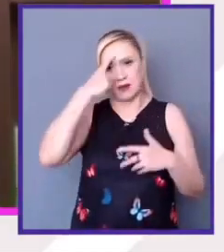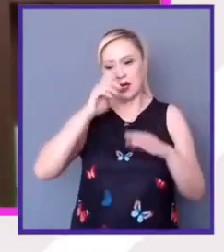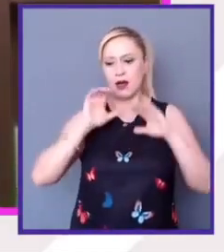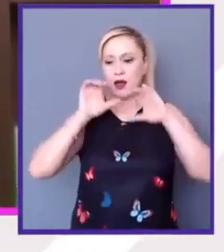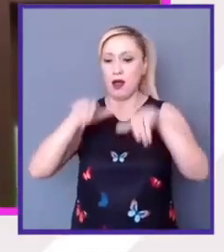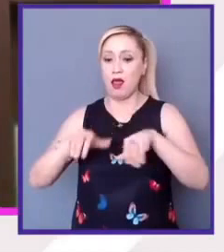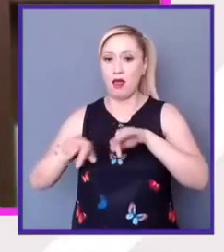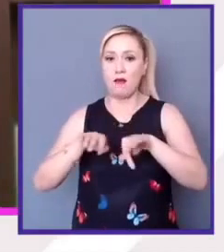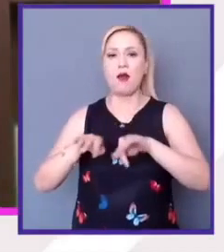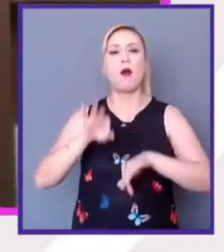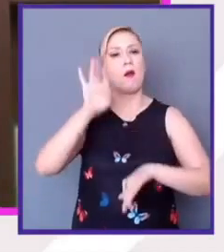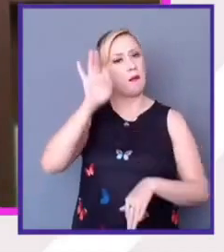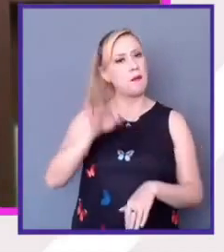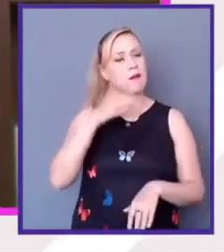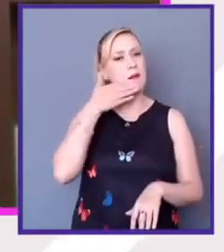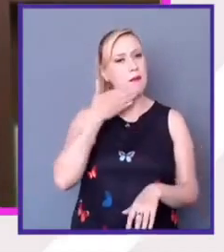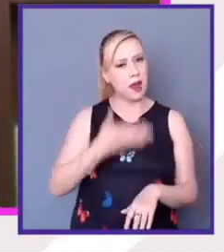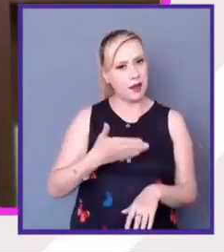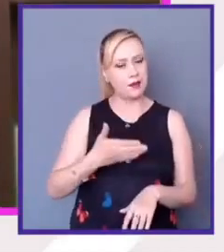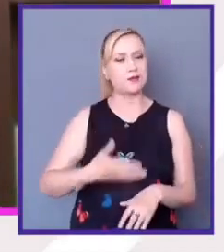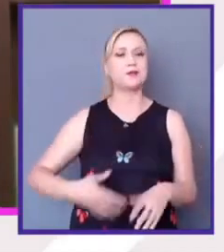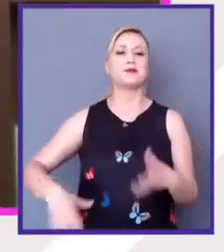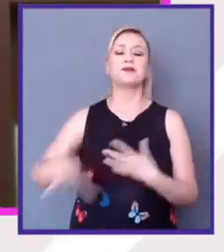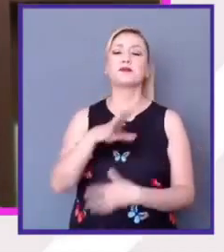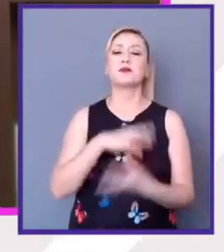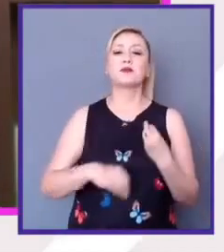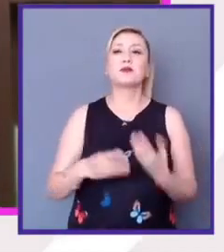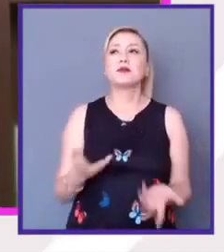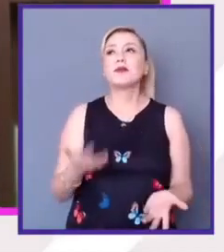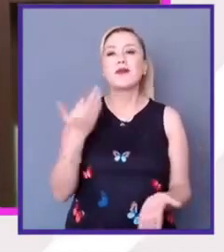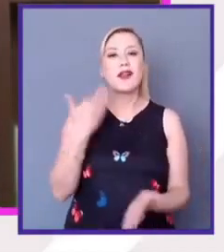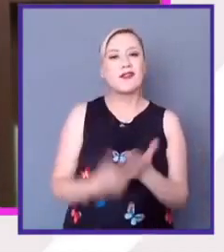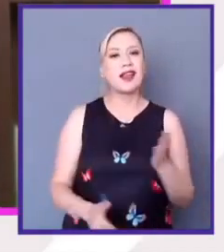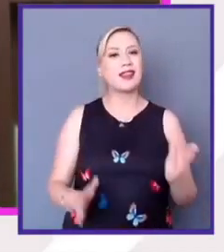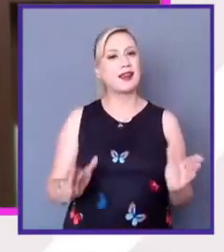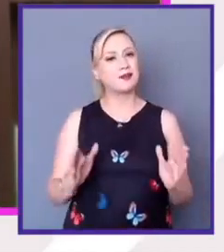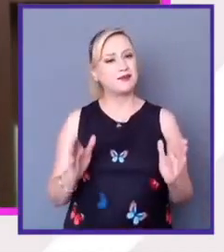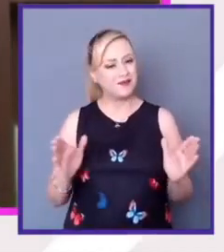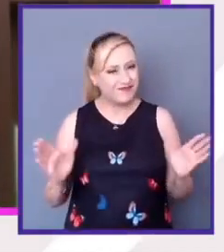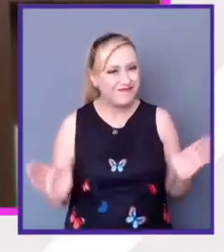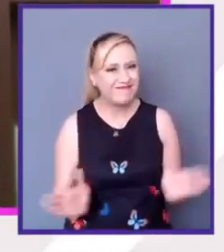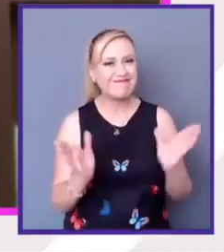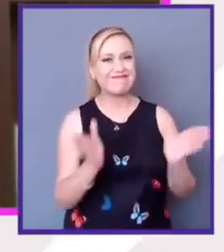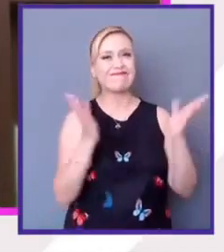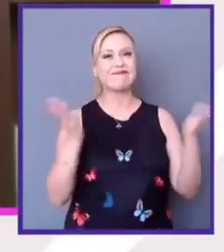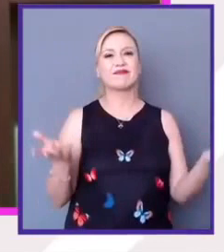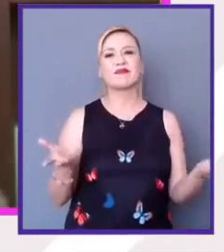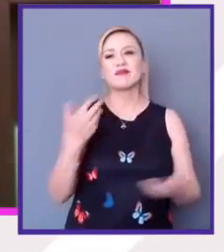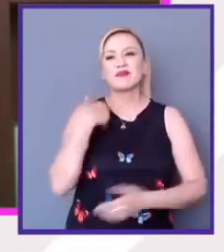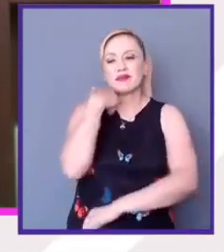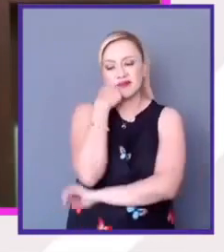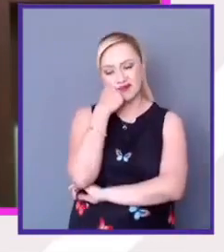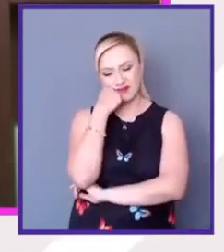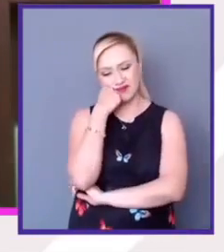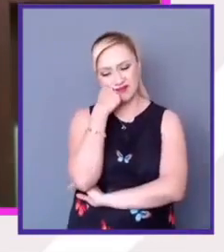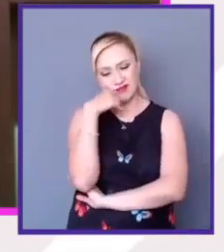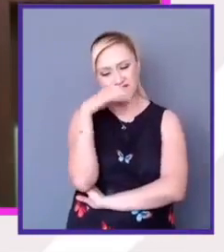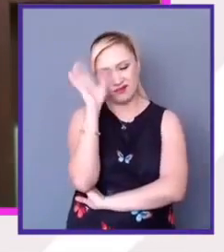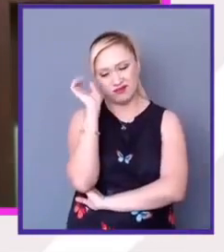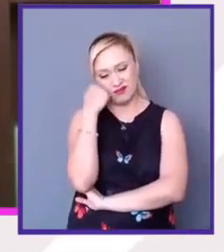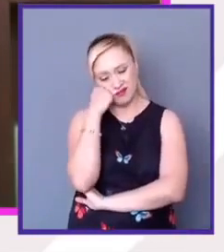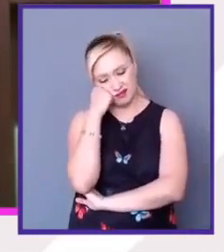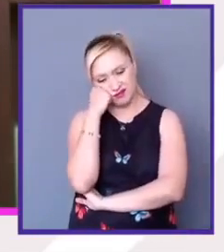que se pueden encontrar es justamente la falta de motivación por parte de las personas, la falta de innovación,